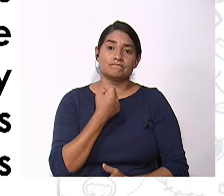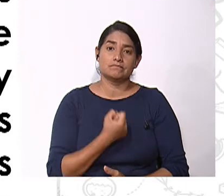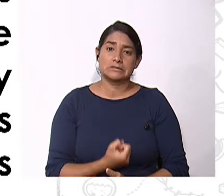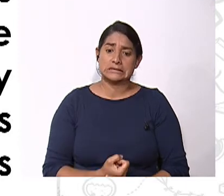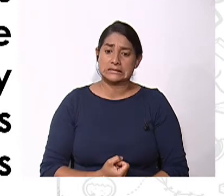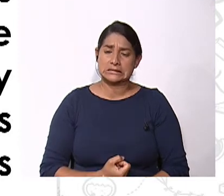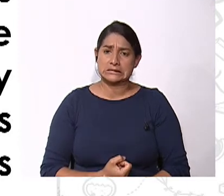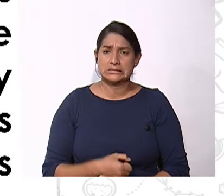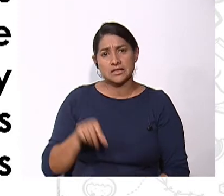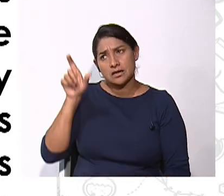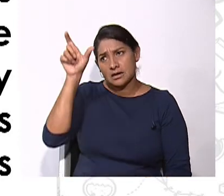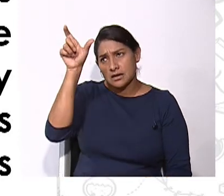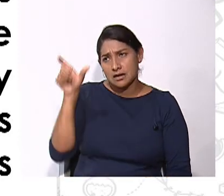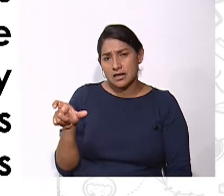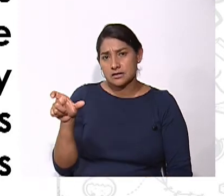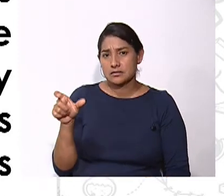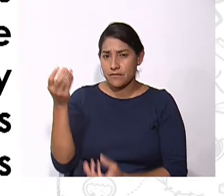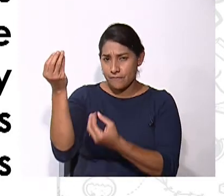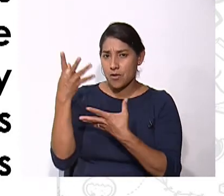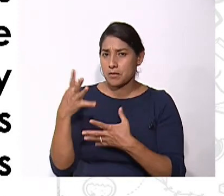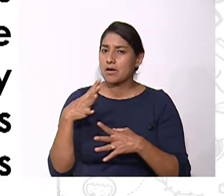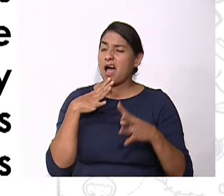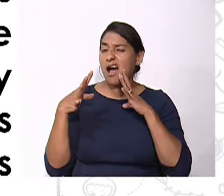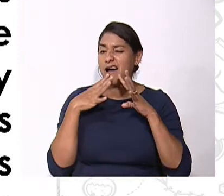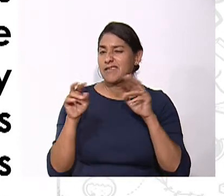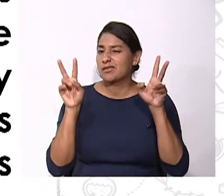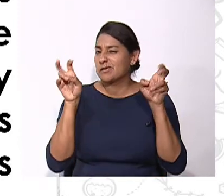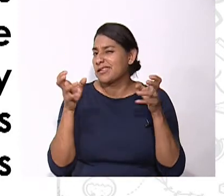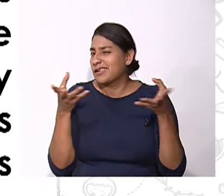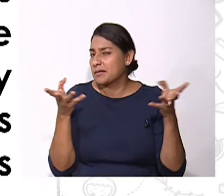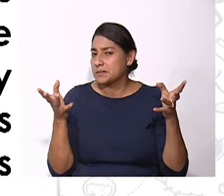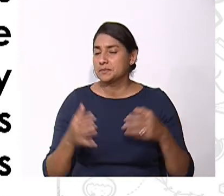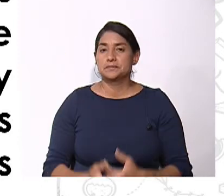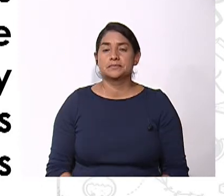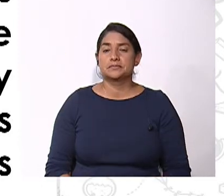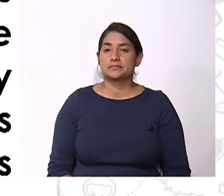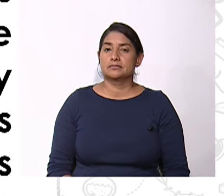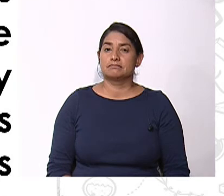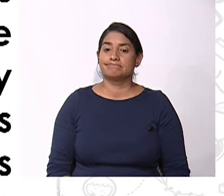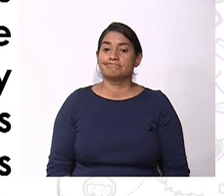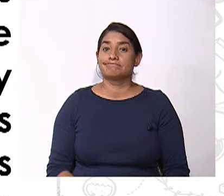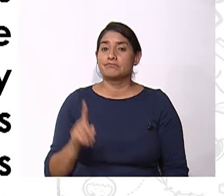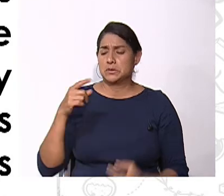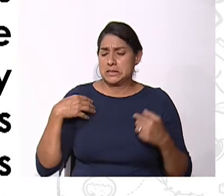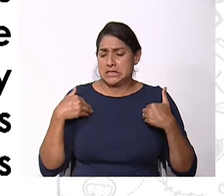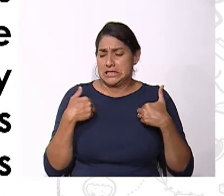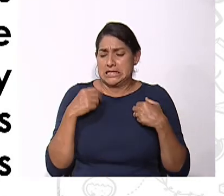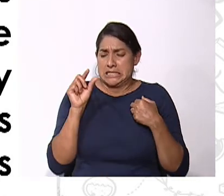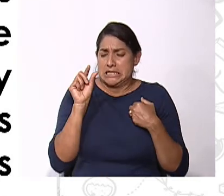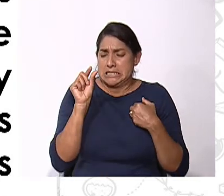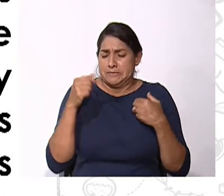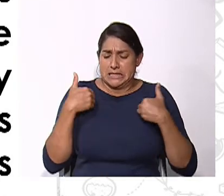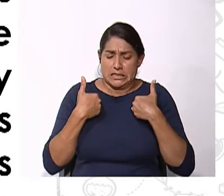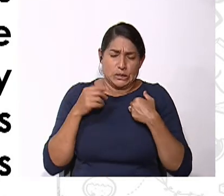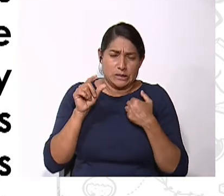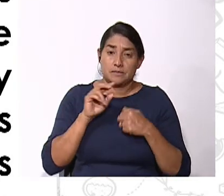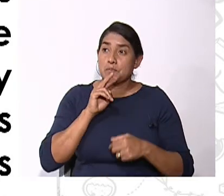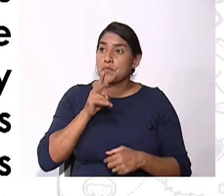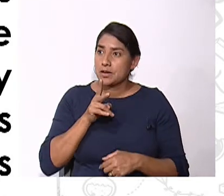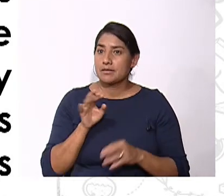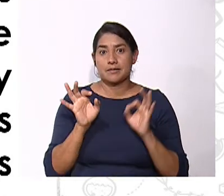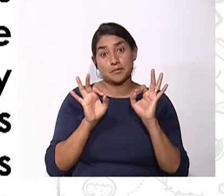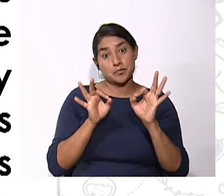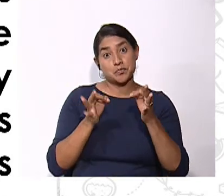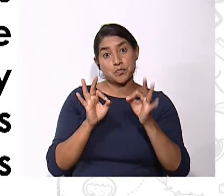¿De qué se trata el contenido de este texto? De unos animales, ¿verdad que sí? Muy